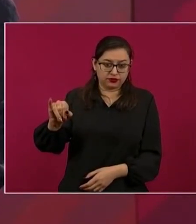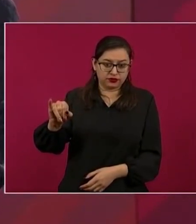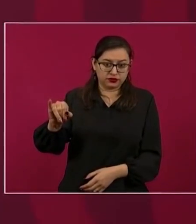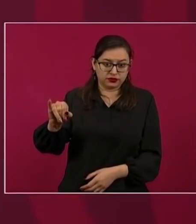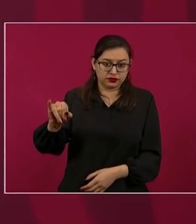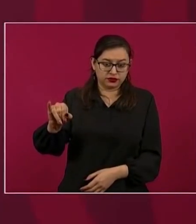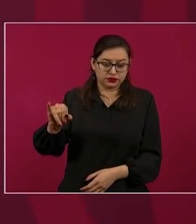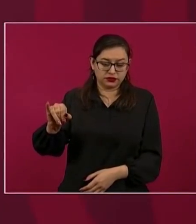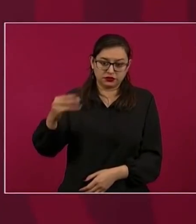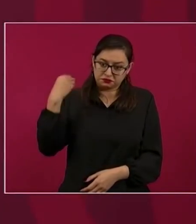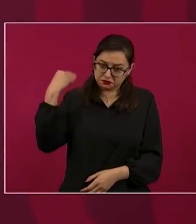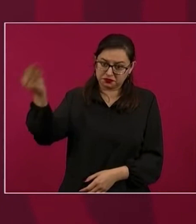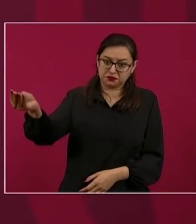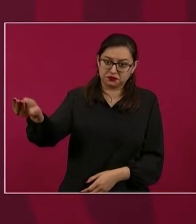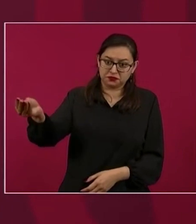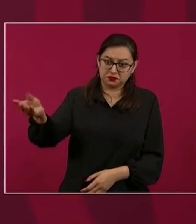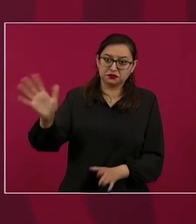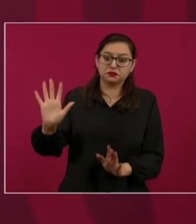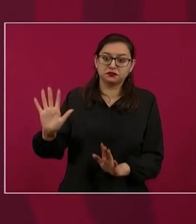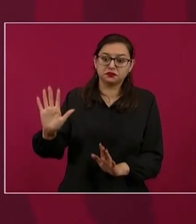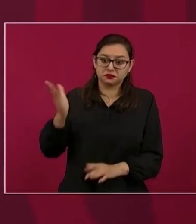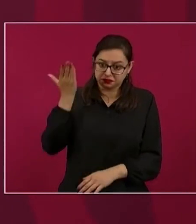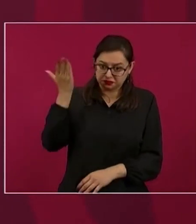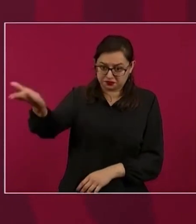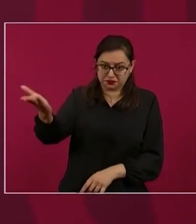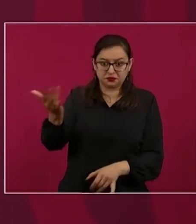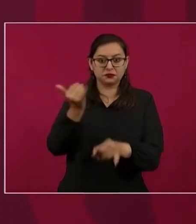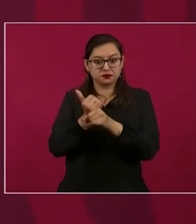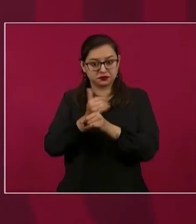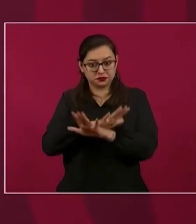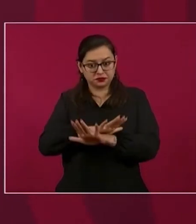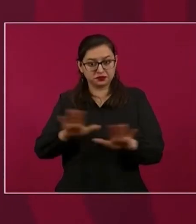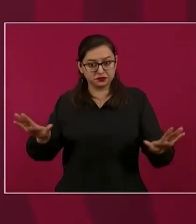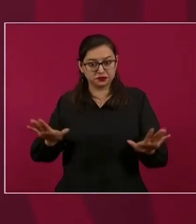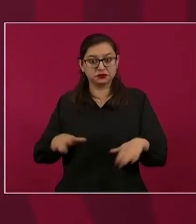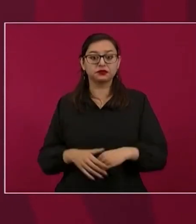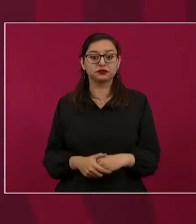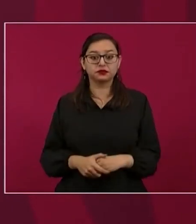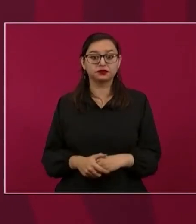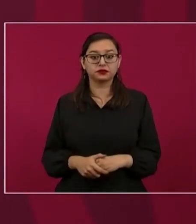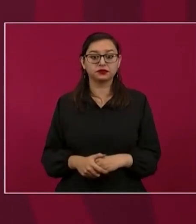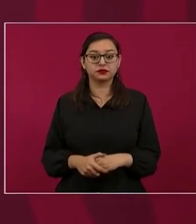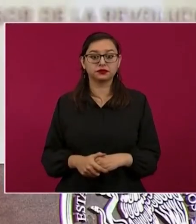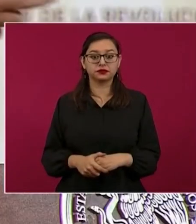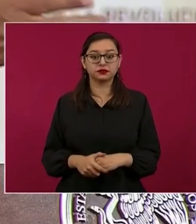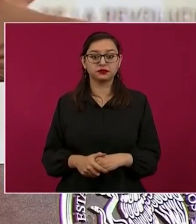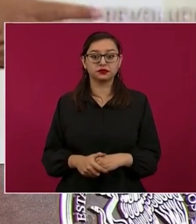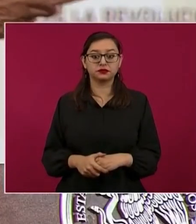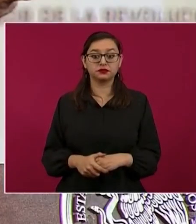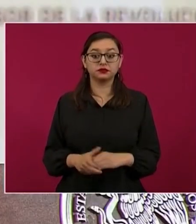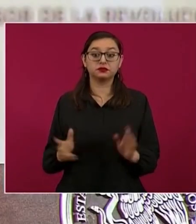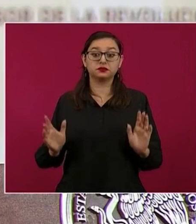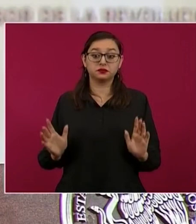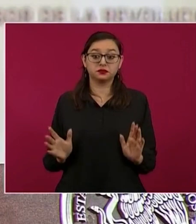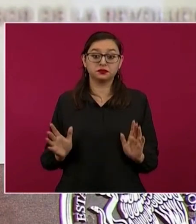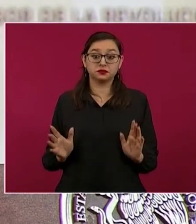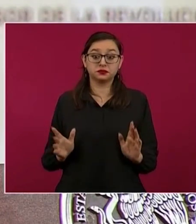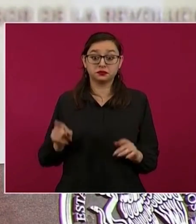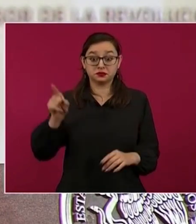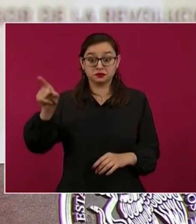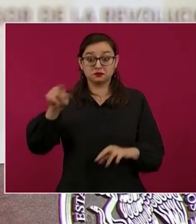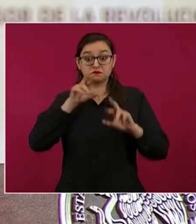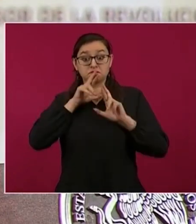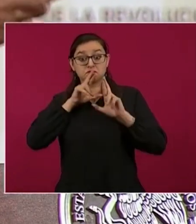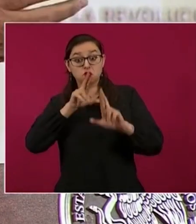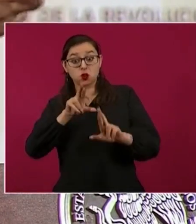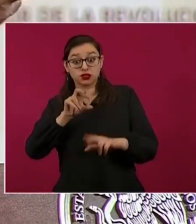Instituto de la Transparencia y donde piden eso y que una vez que les